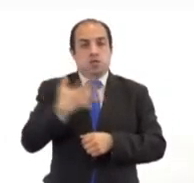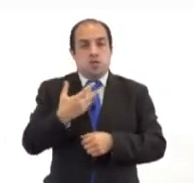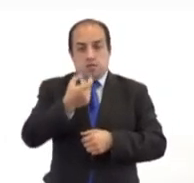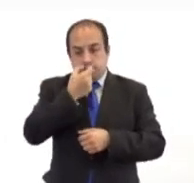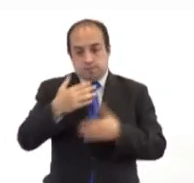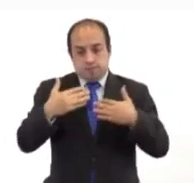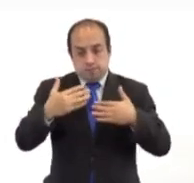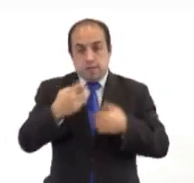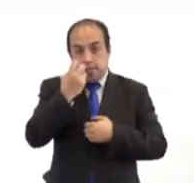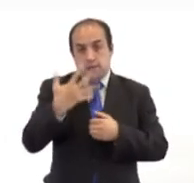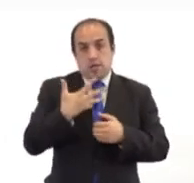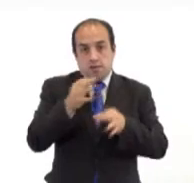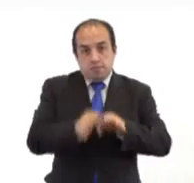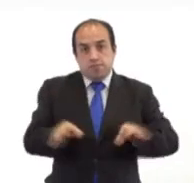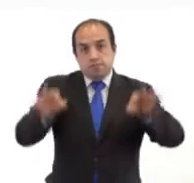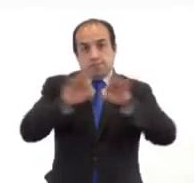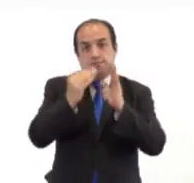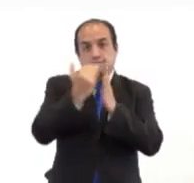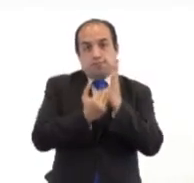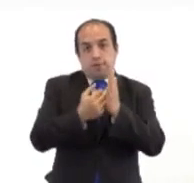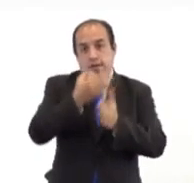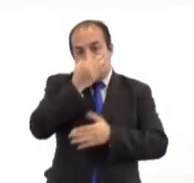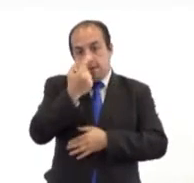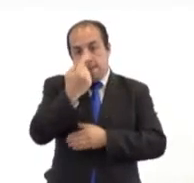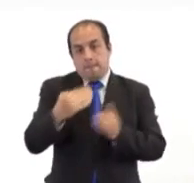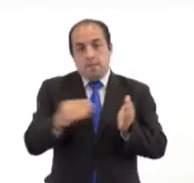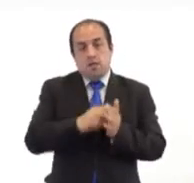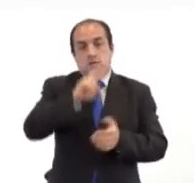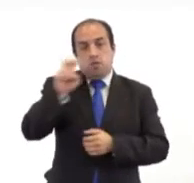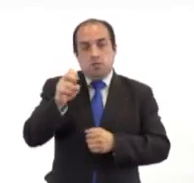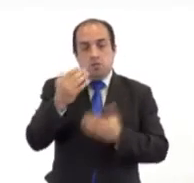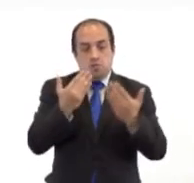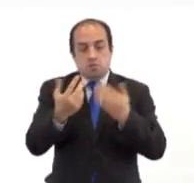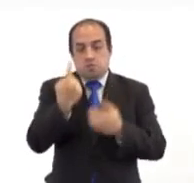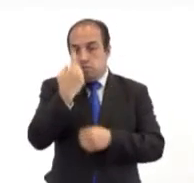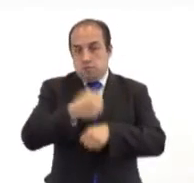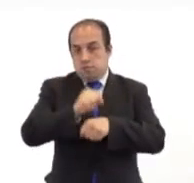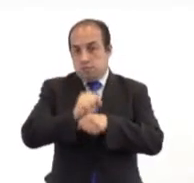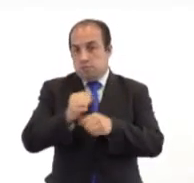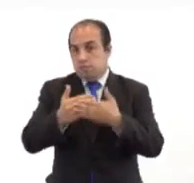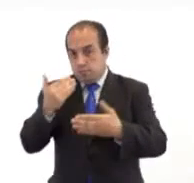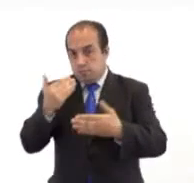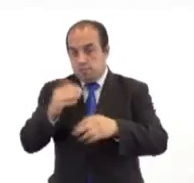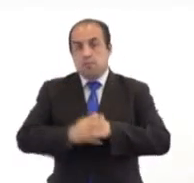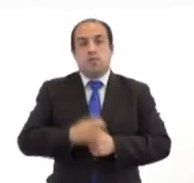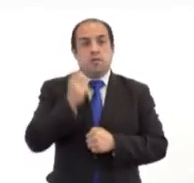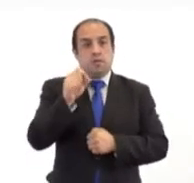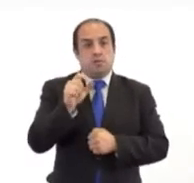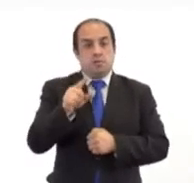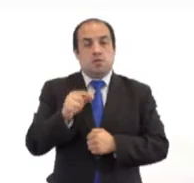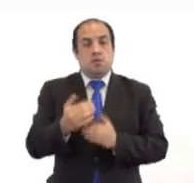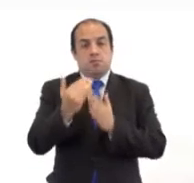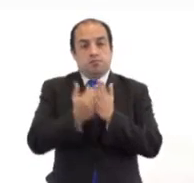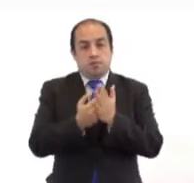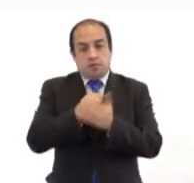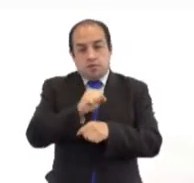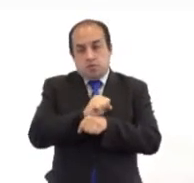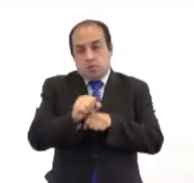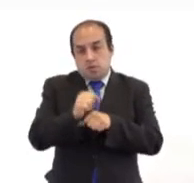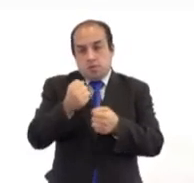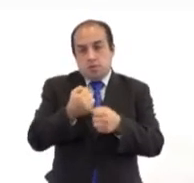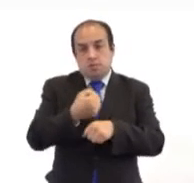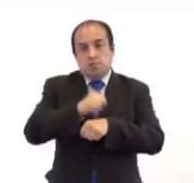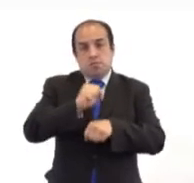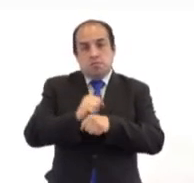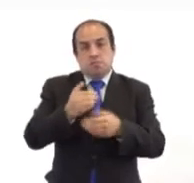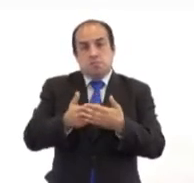muy importante, cerca de 1,200 con respecto a hace una semana, y es una reducción ligeramente menor a la de la semana previa. Sin